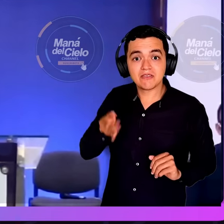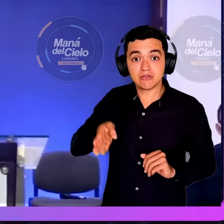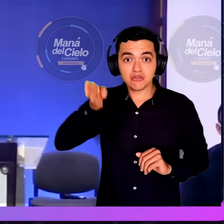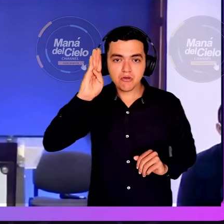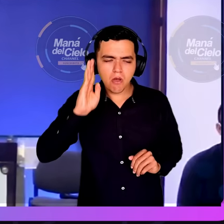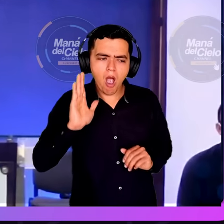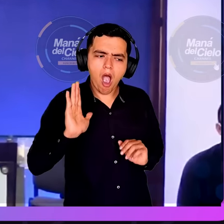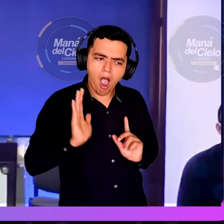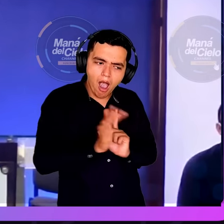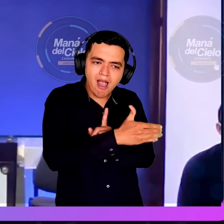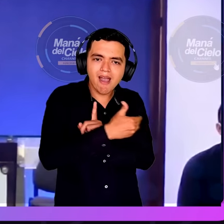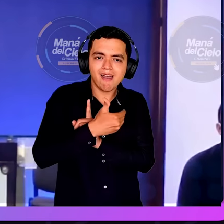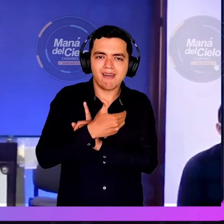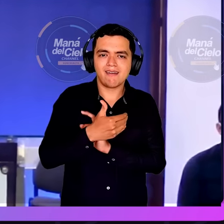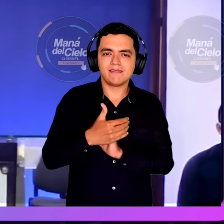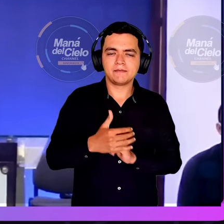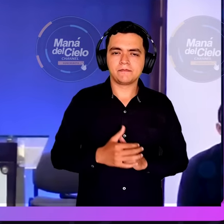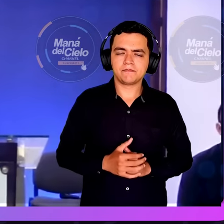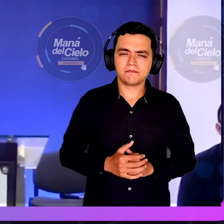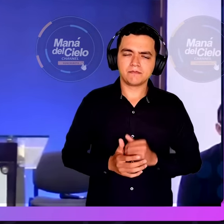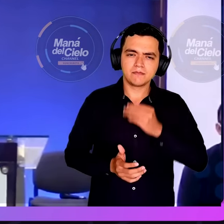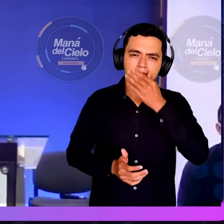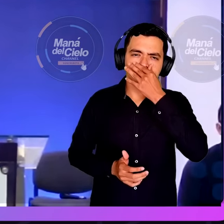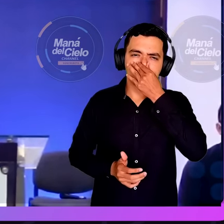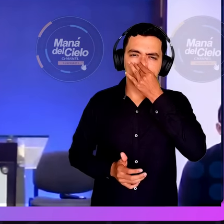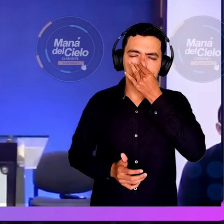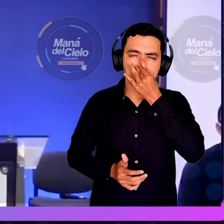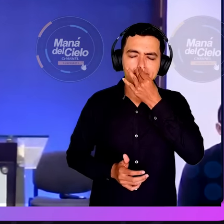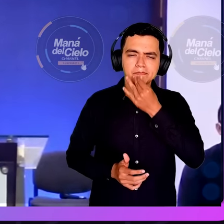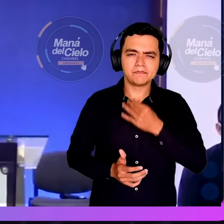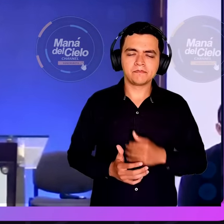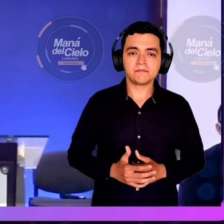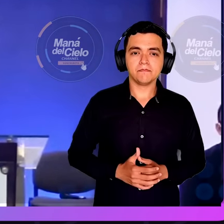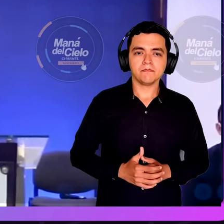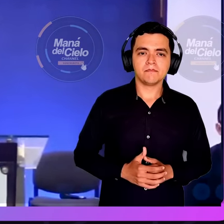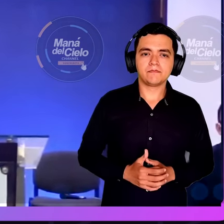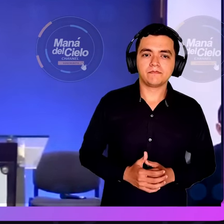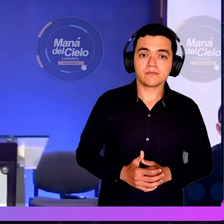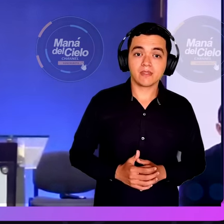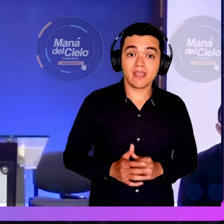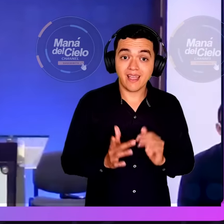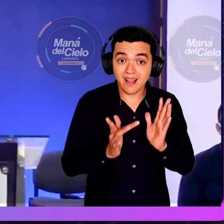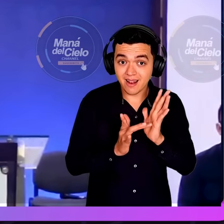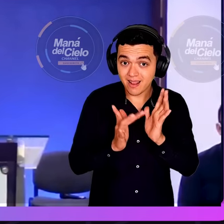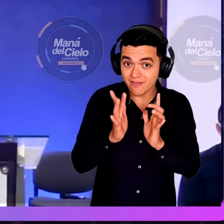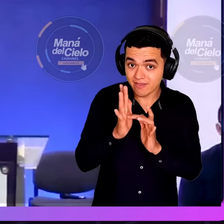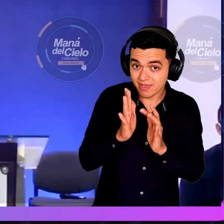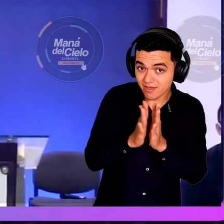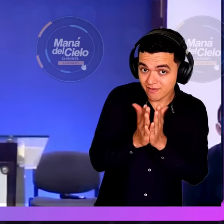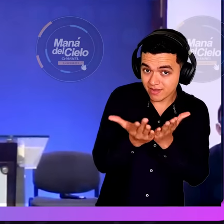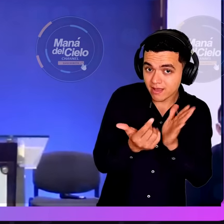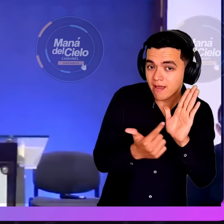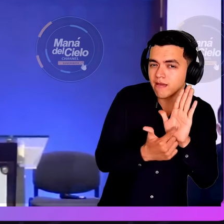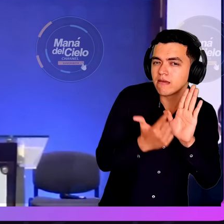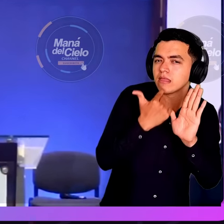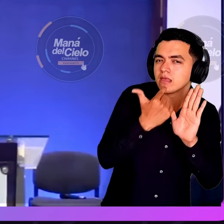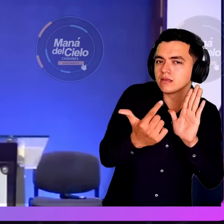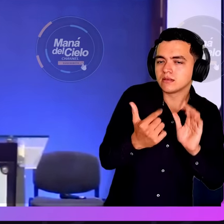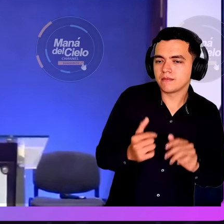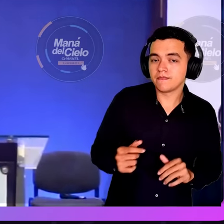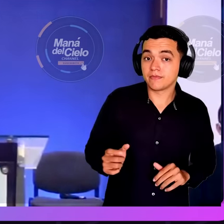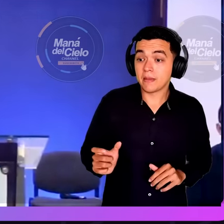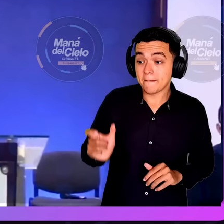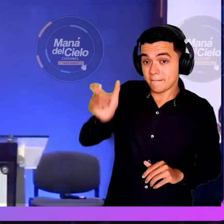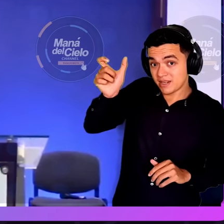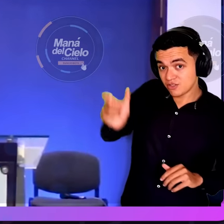mucho sueño ahí, camina por ese cuarto. Que yo aborrezca el pecado, que yo odie el pecado, Señor. Quiero santidad, santidad, santidad, santidad,